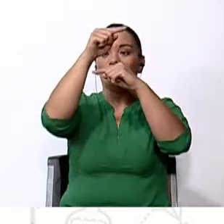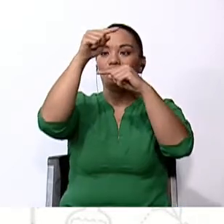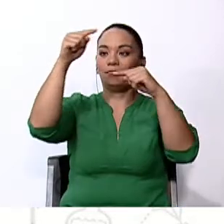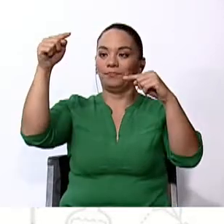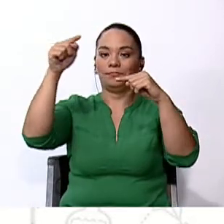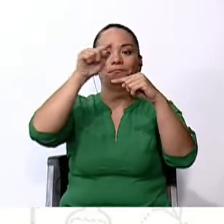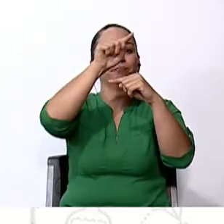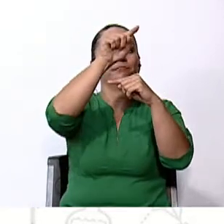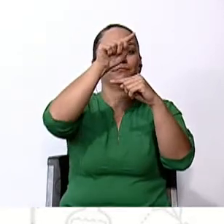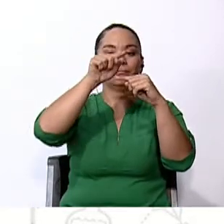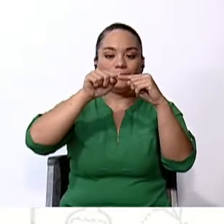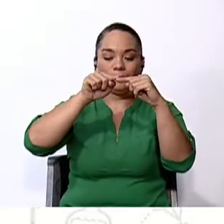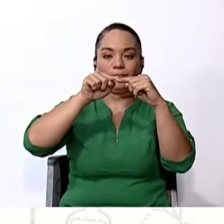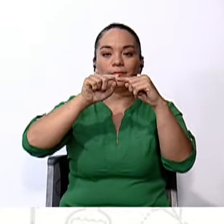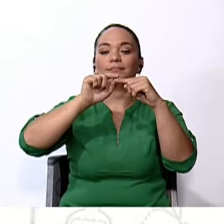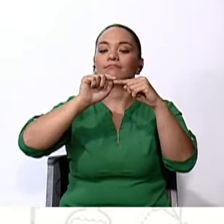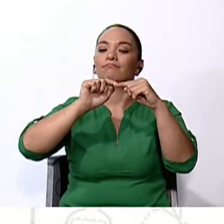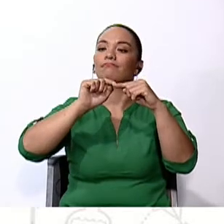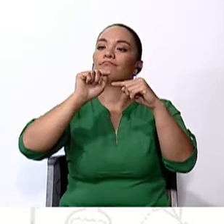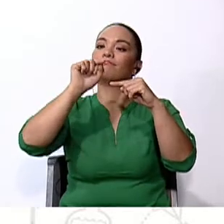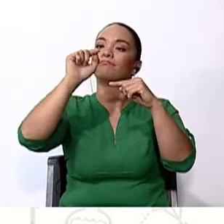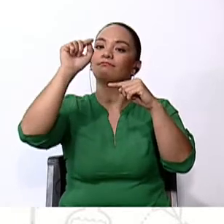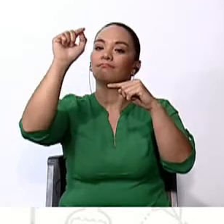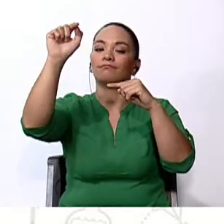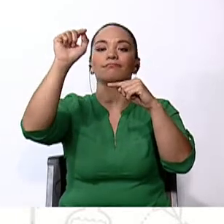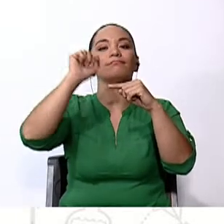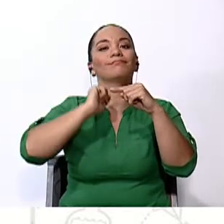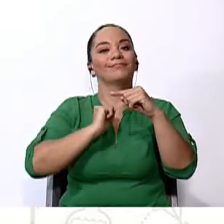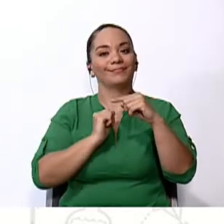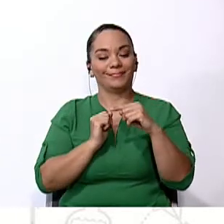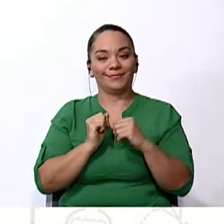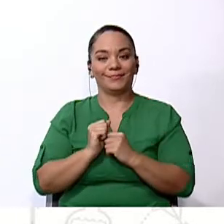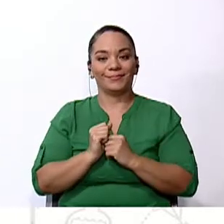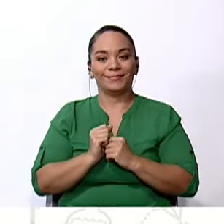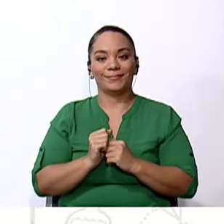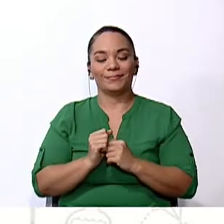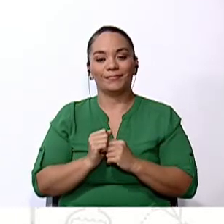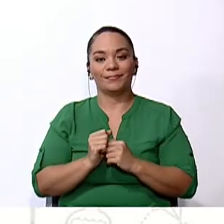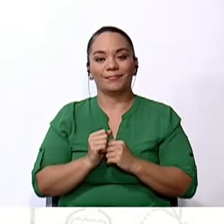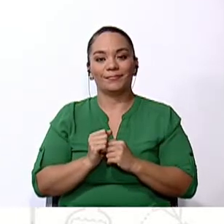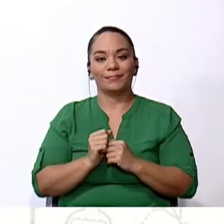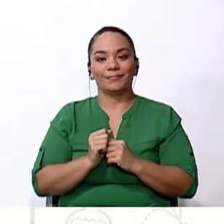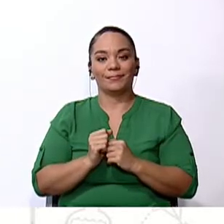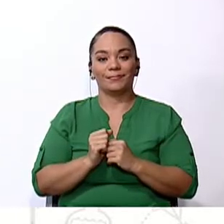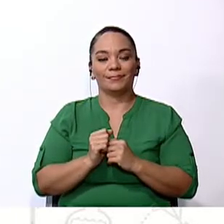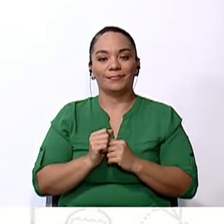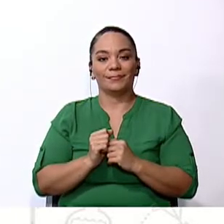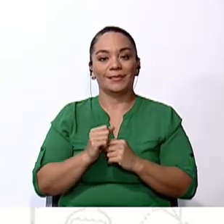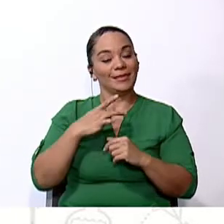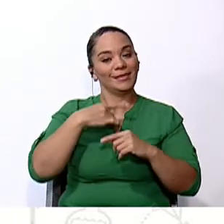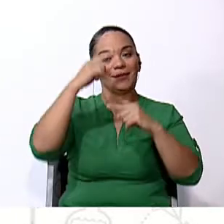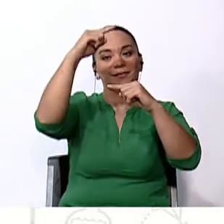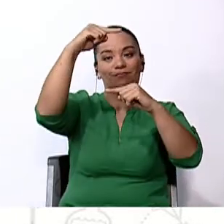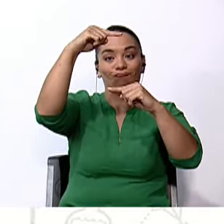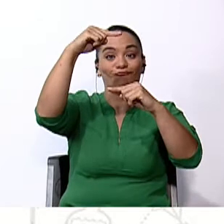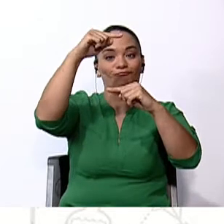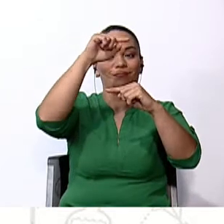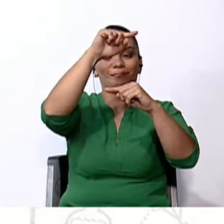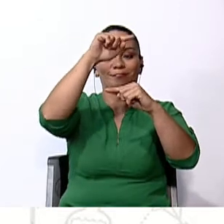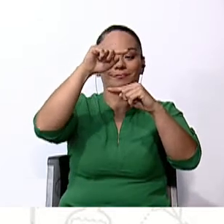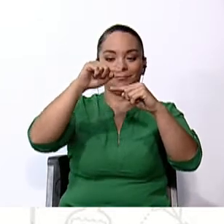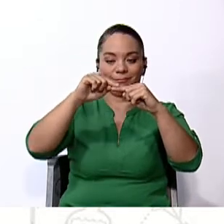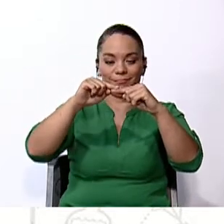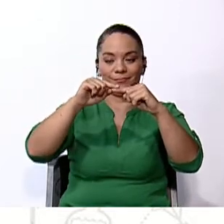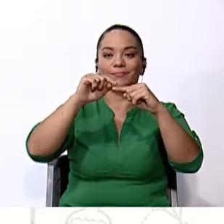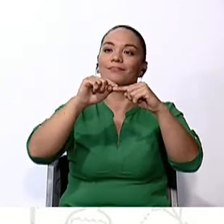otra línea inclinada, lado contrario, y se juntan al final. desde el techo hasta el final del renglón, hasta la parte de